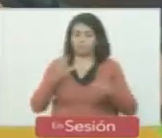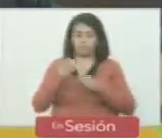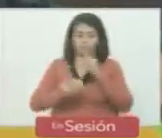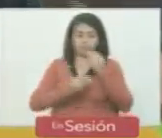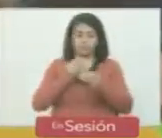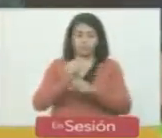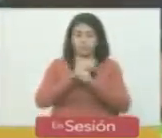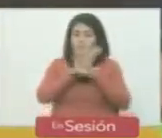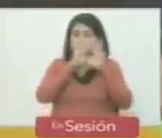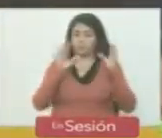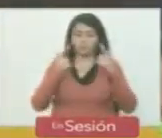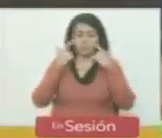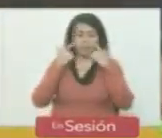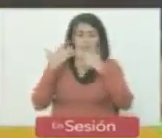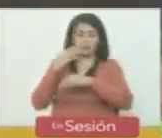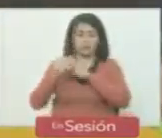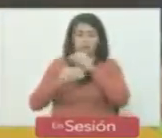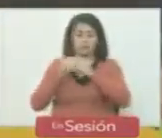no se ha esclarecido